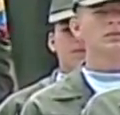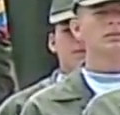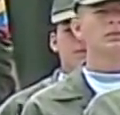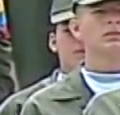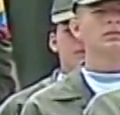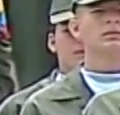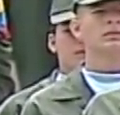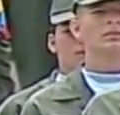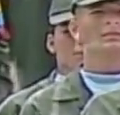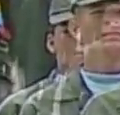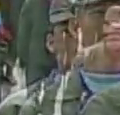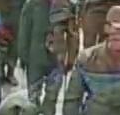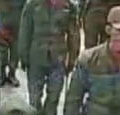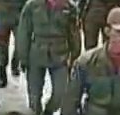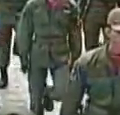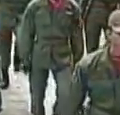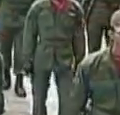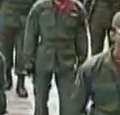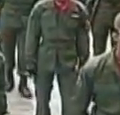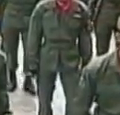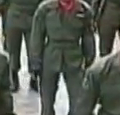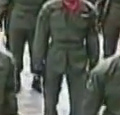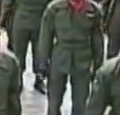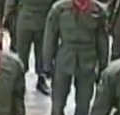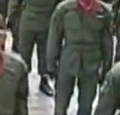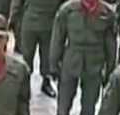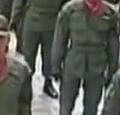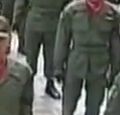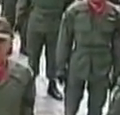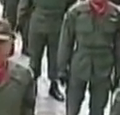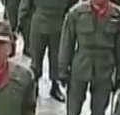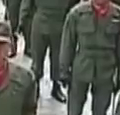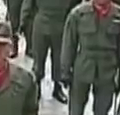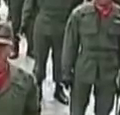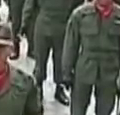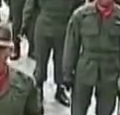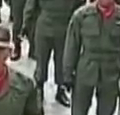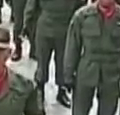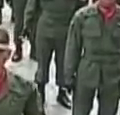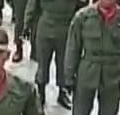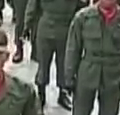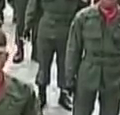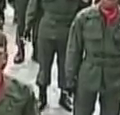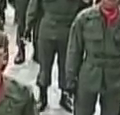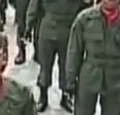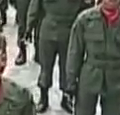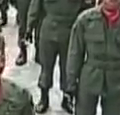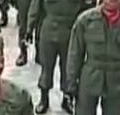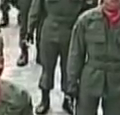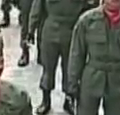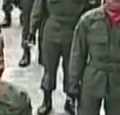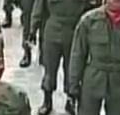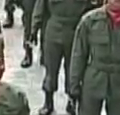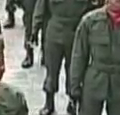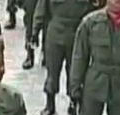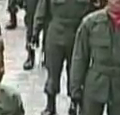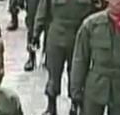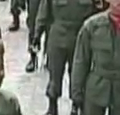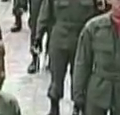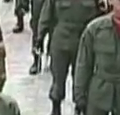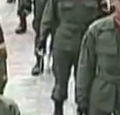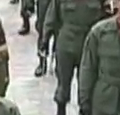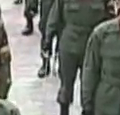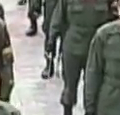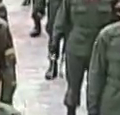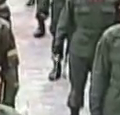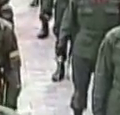¡A discreción! Extracto de sus palabras en el programa Lo Presidente Teórico número 5, Fuerte Tiuna, 23